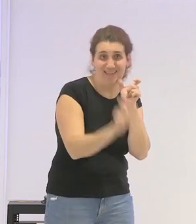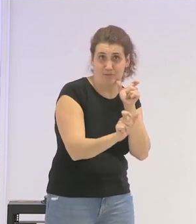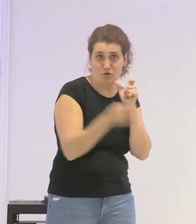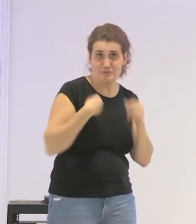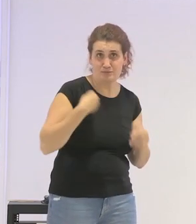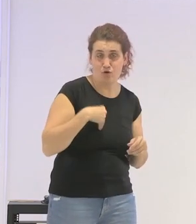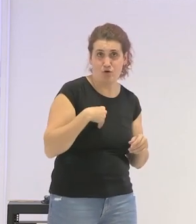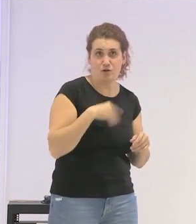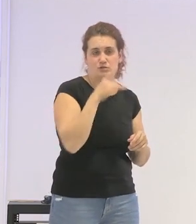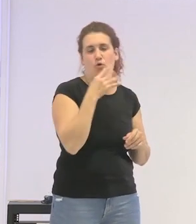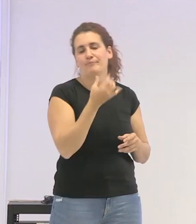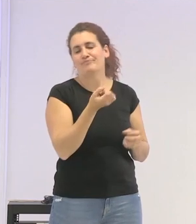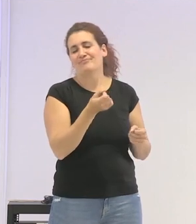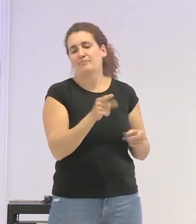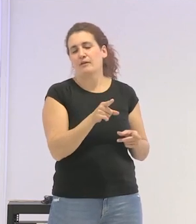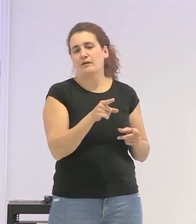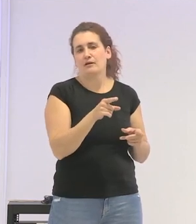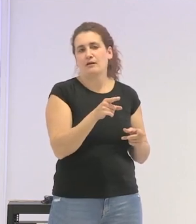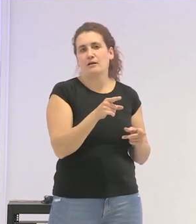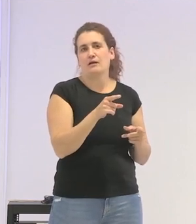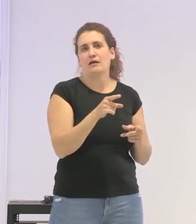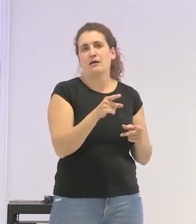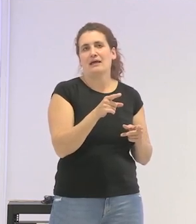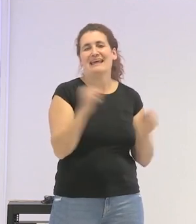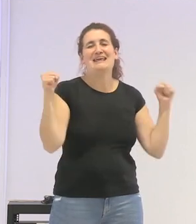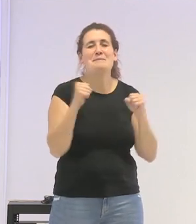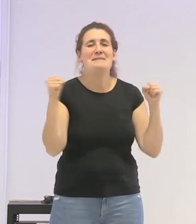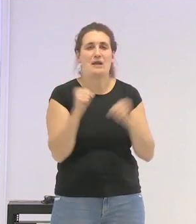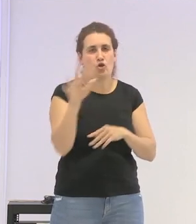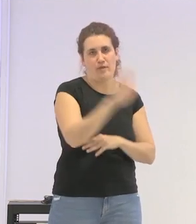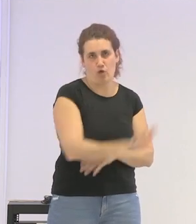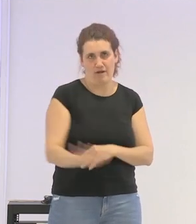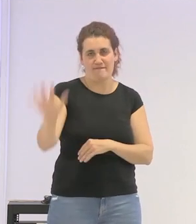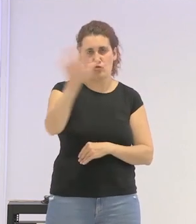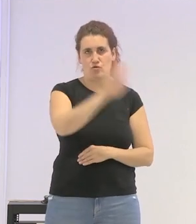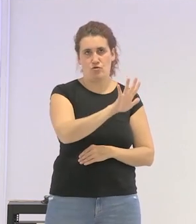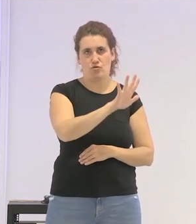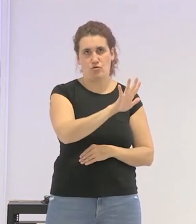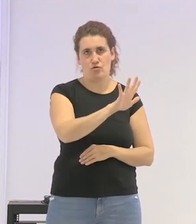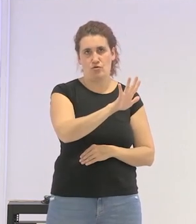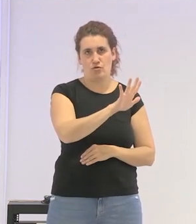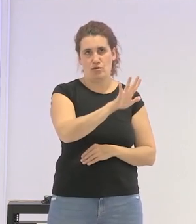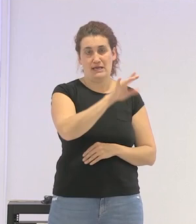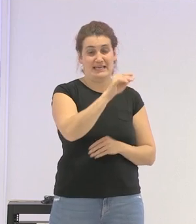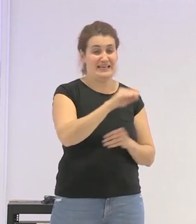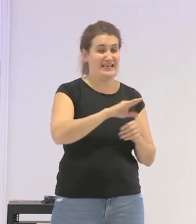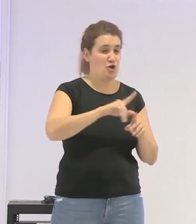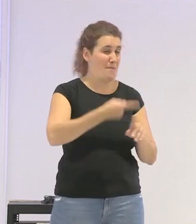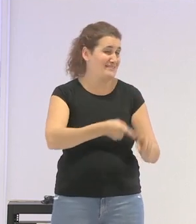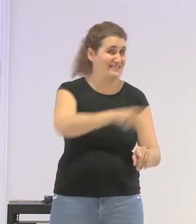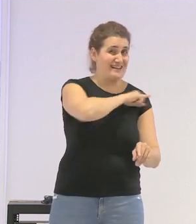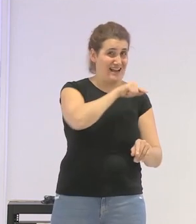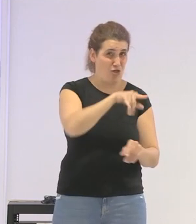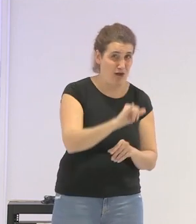ellos suele ser un poco más connotado, que es el de invierno demográfico. Y en su extremo más exagerado hay